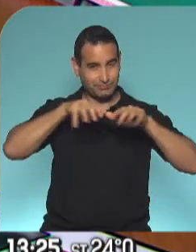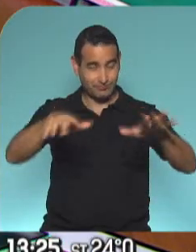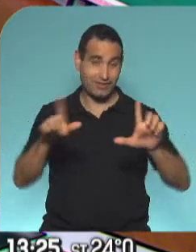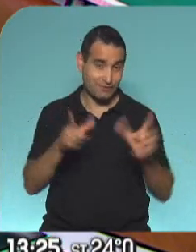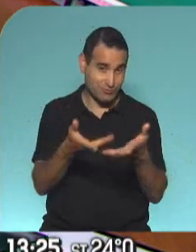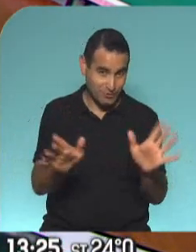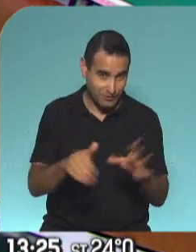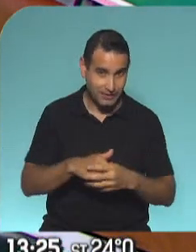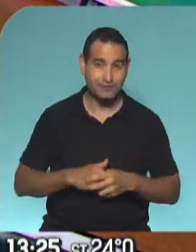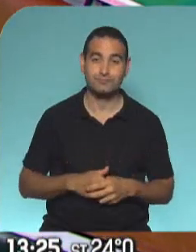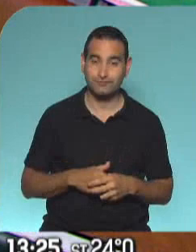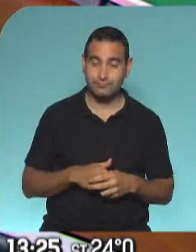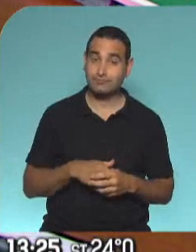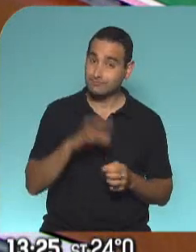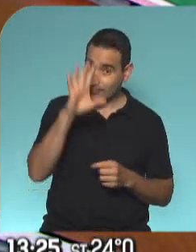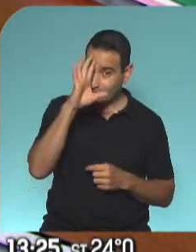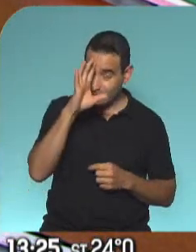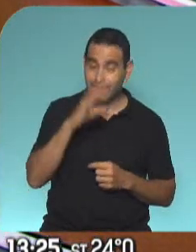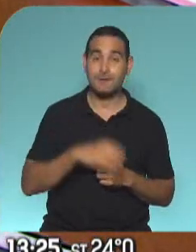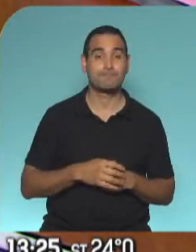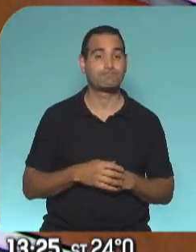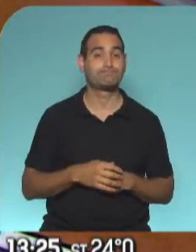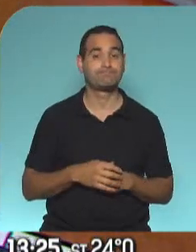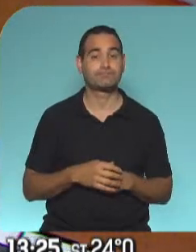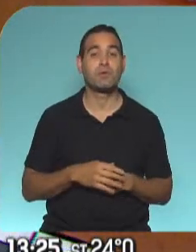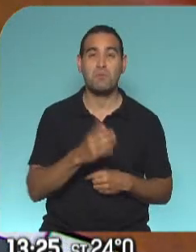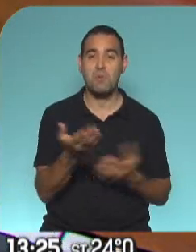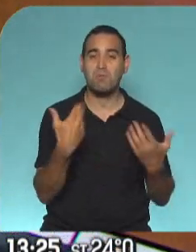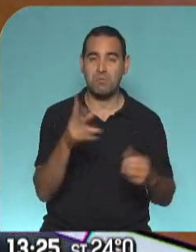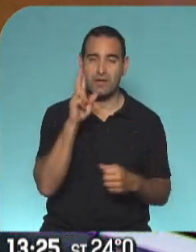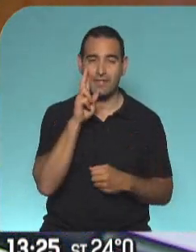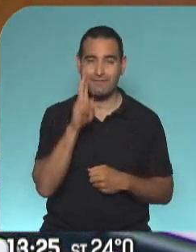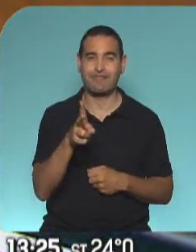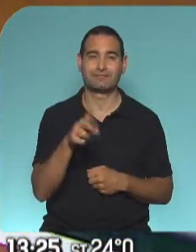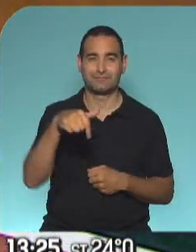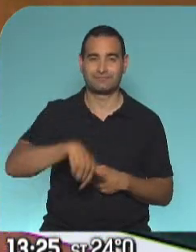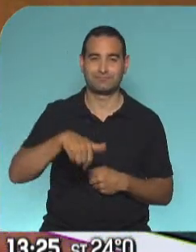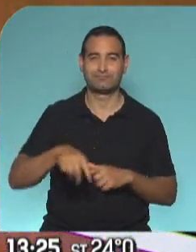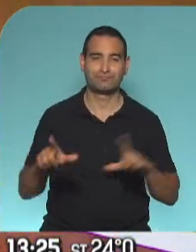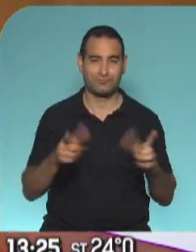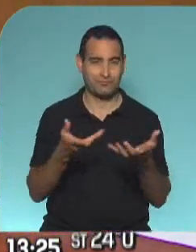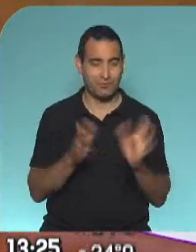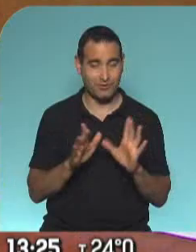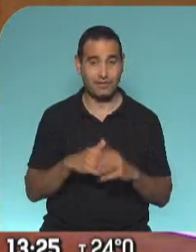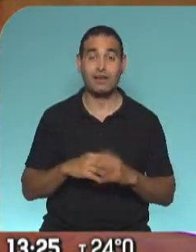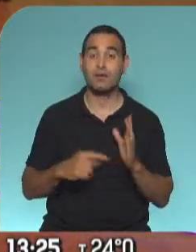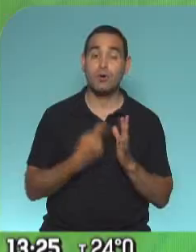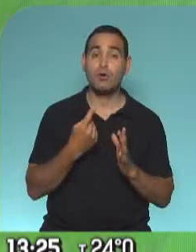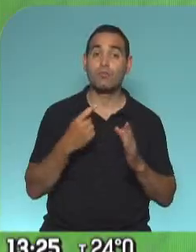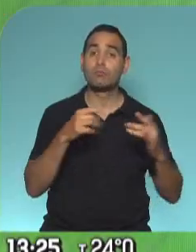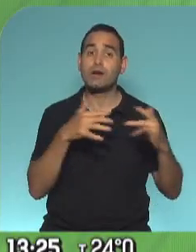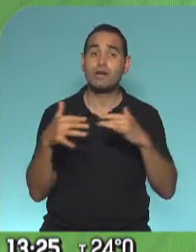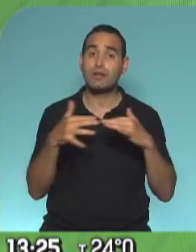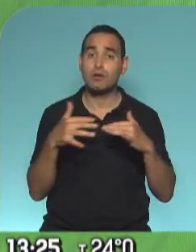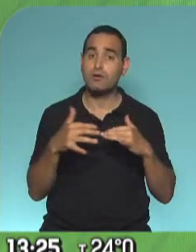TV pública. Hay que recordar eso, siempre tenerlo en cuenta que lo vas a poder ver por nuestra pantalla. Fantástico. Pero un partido